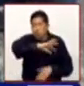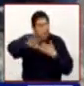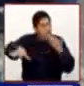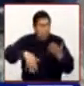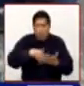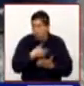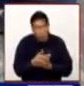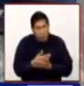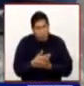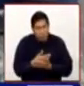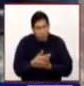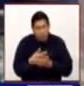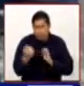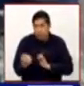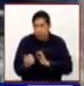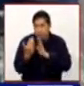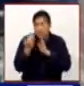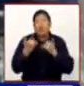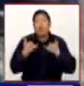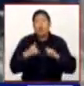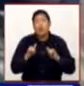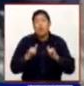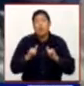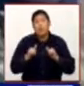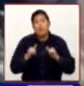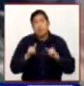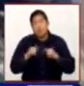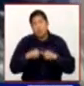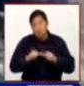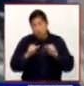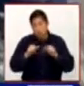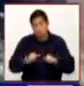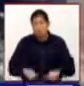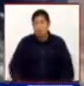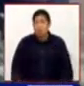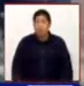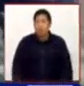los implicados. La audiencia, conocemos que todavía aún continúa.